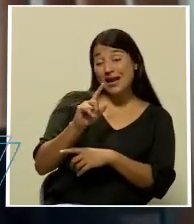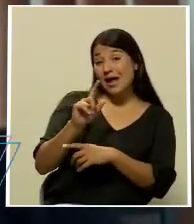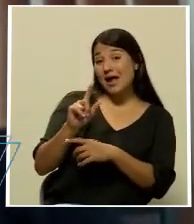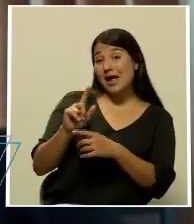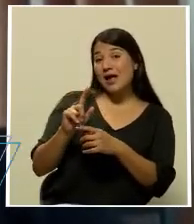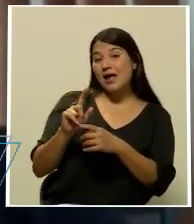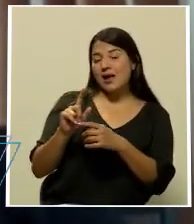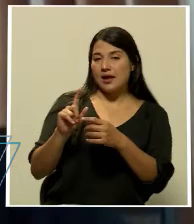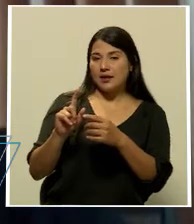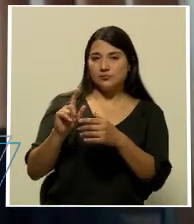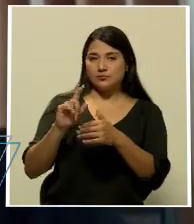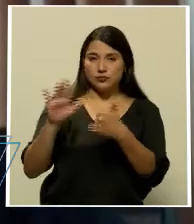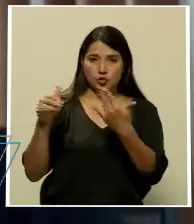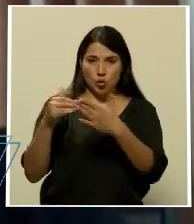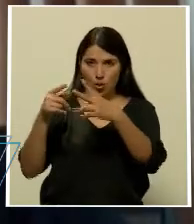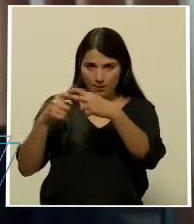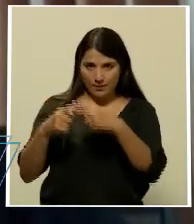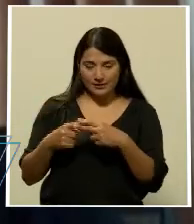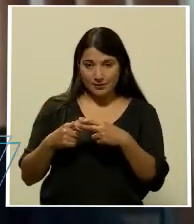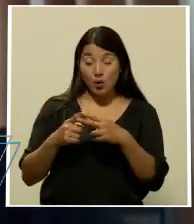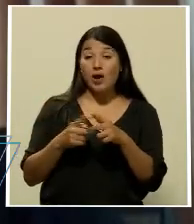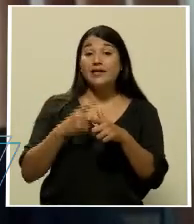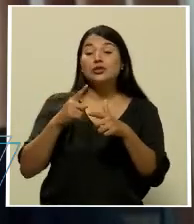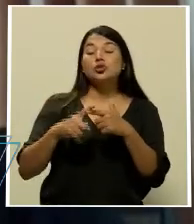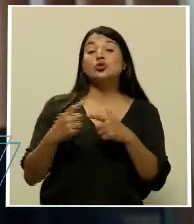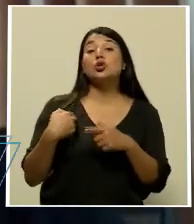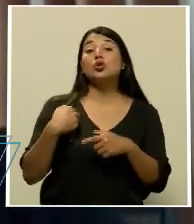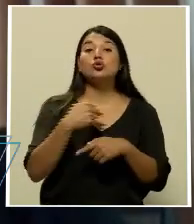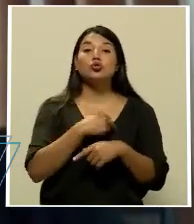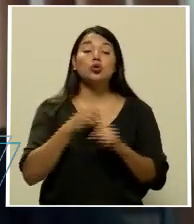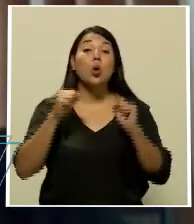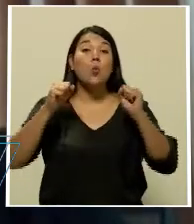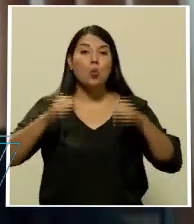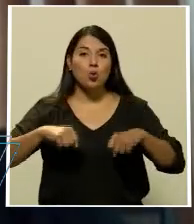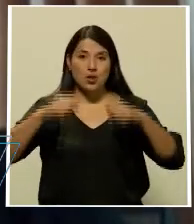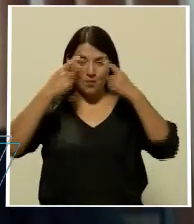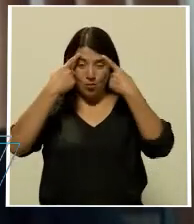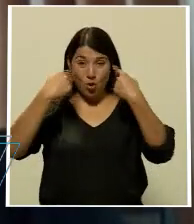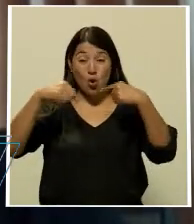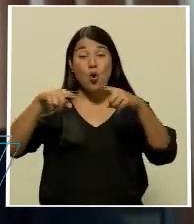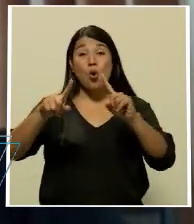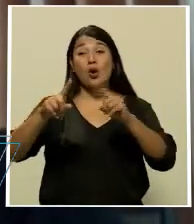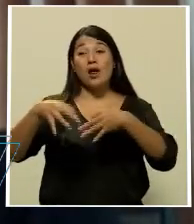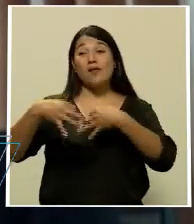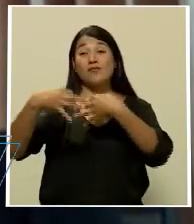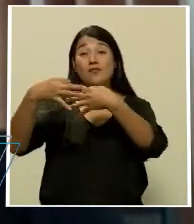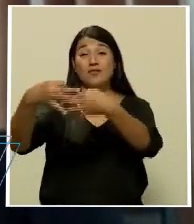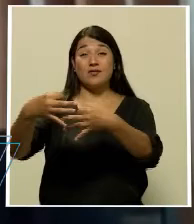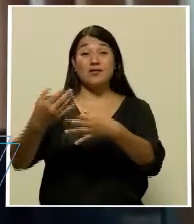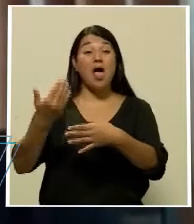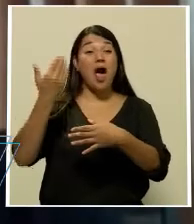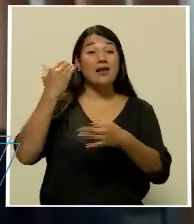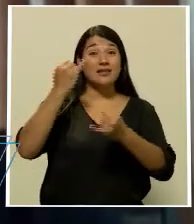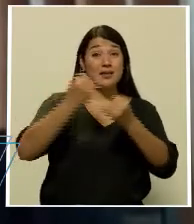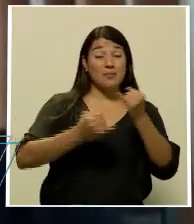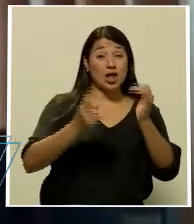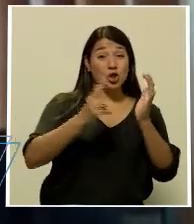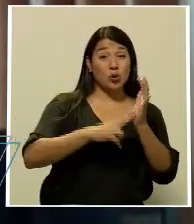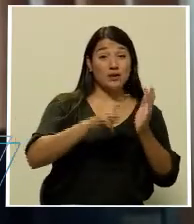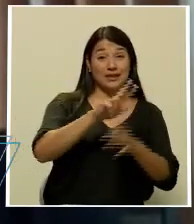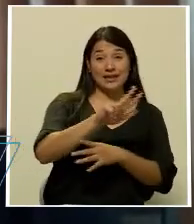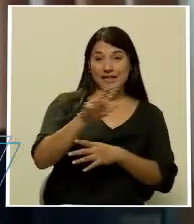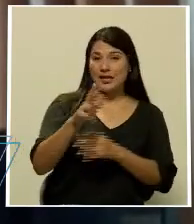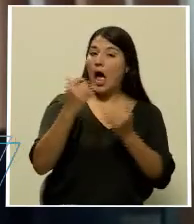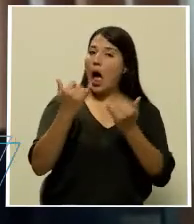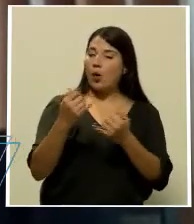a colones. De esta forma, logramos extender la vida del financiamiento del año 2033 al